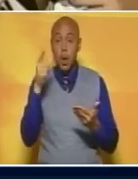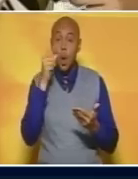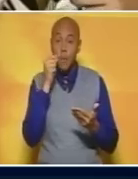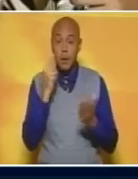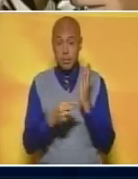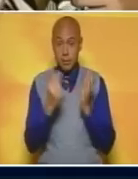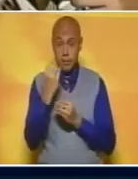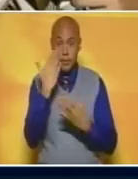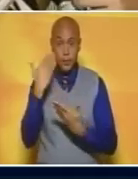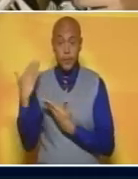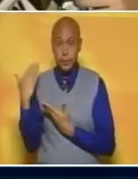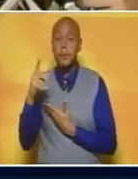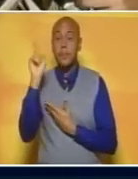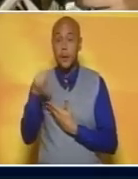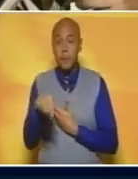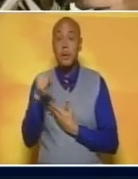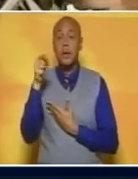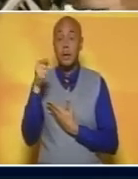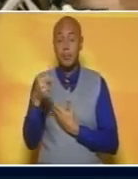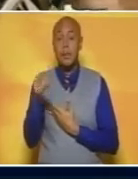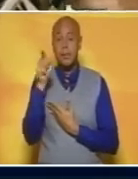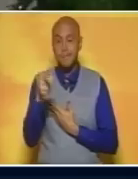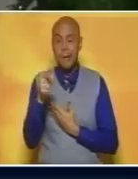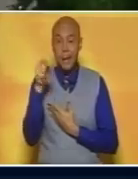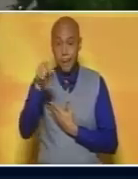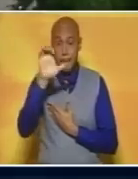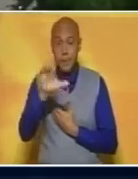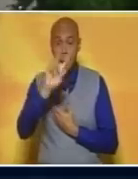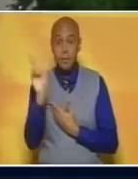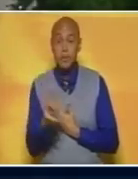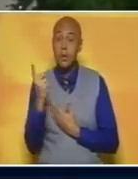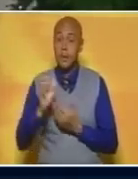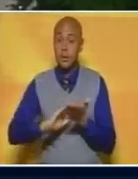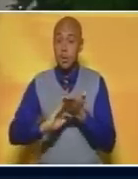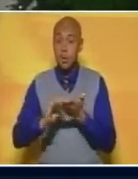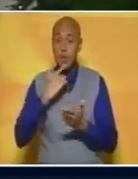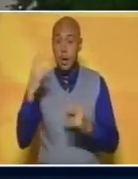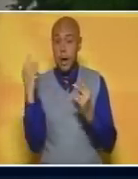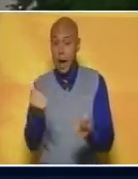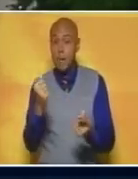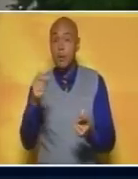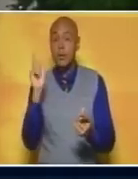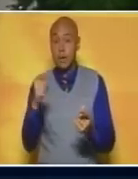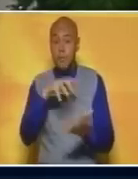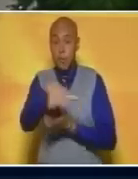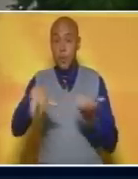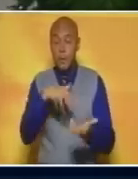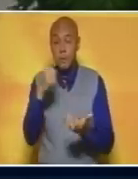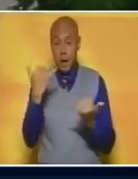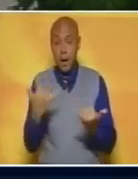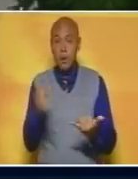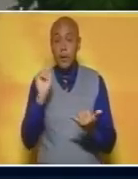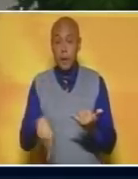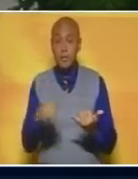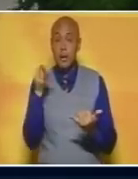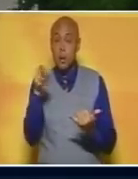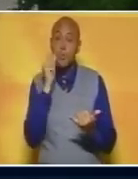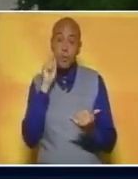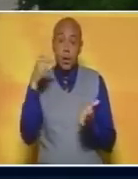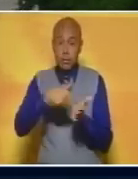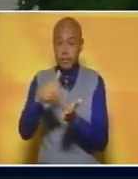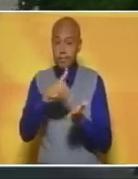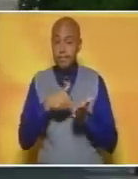presidente de Esperanza por el Cambio insistió en que la nación requiere soluciones inmediatas a los problemas que enfrenta en la actualidad y que las demandas